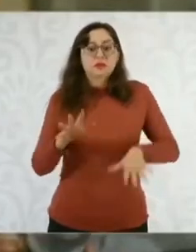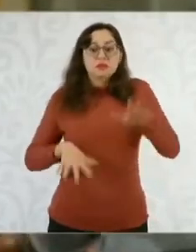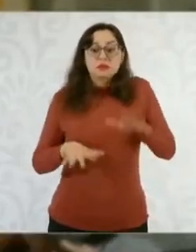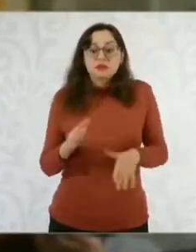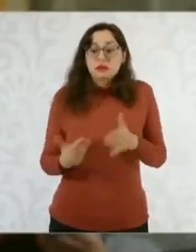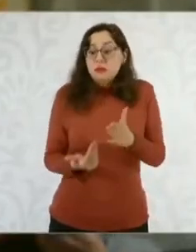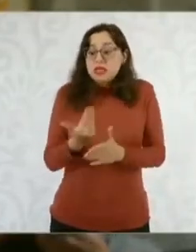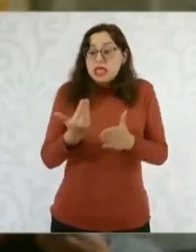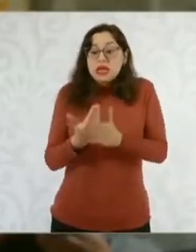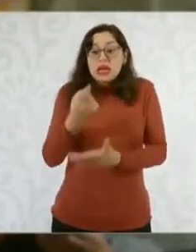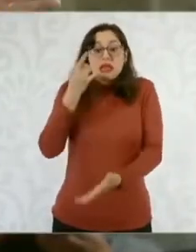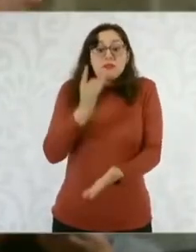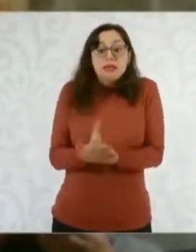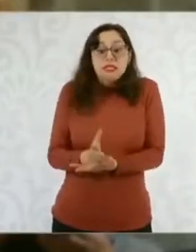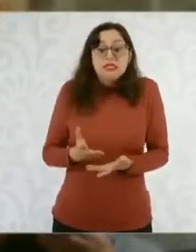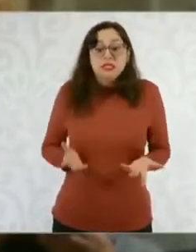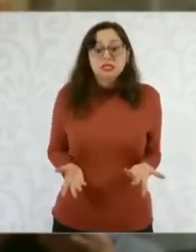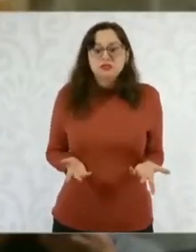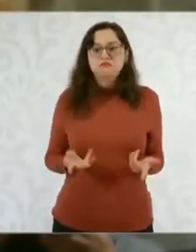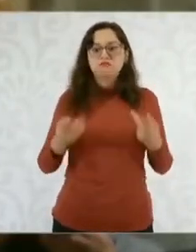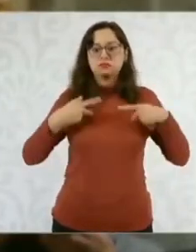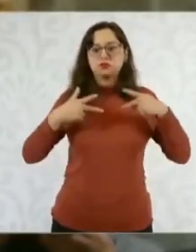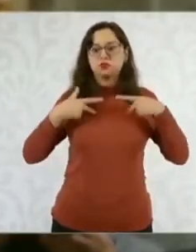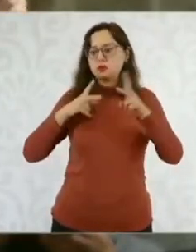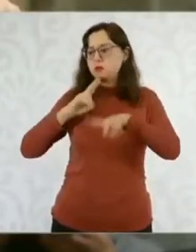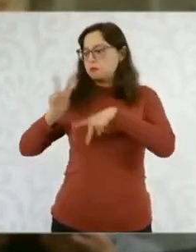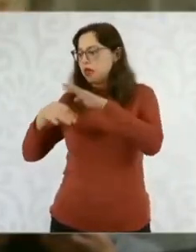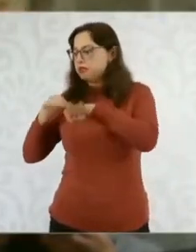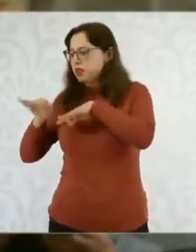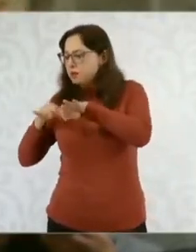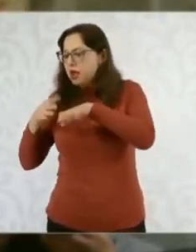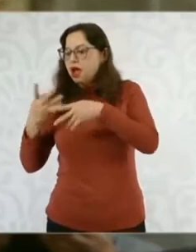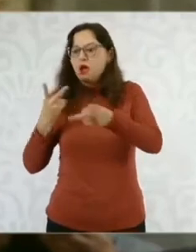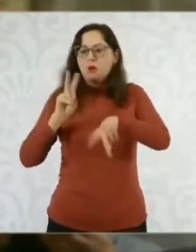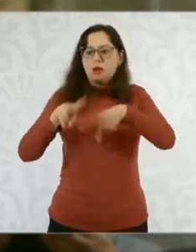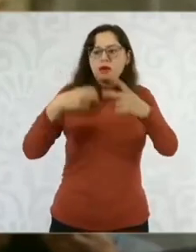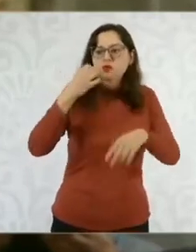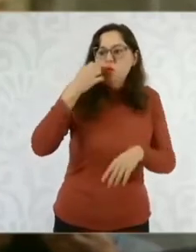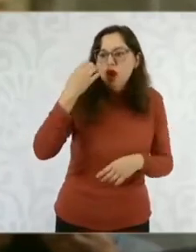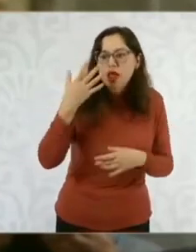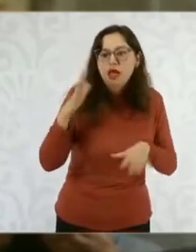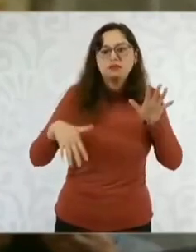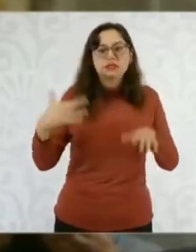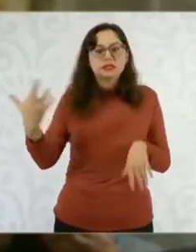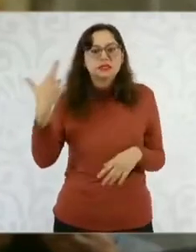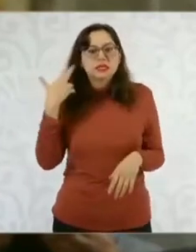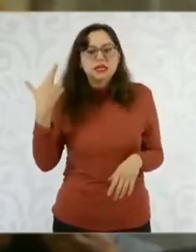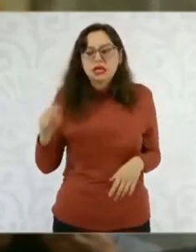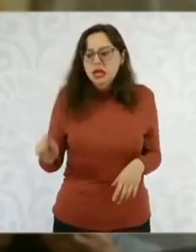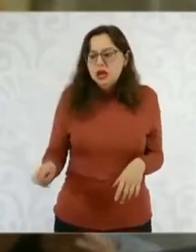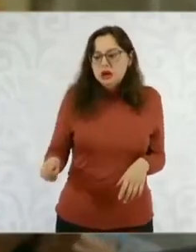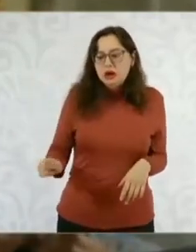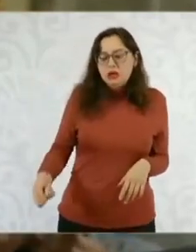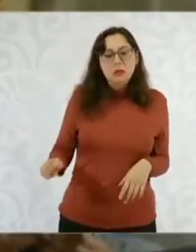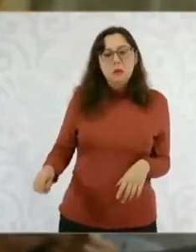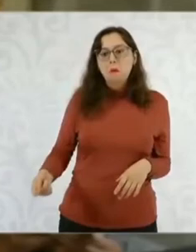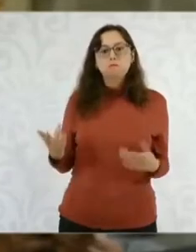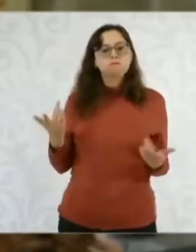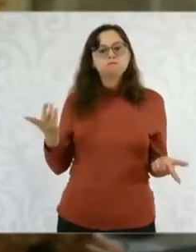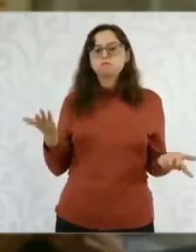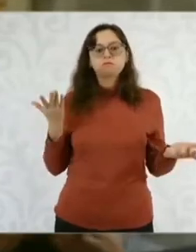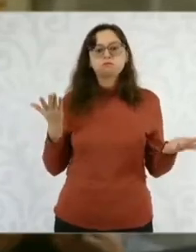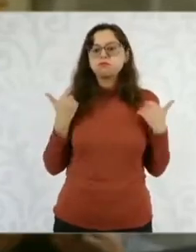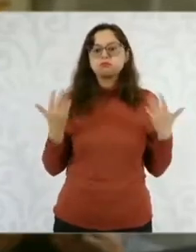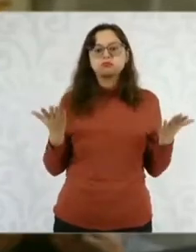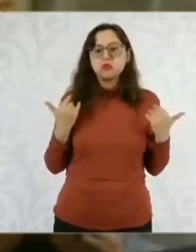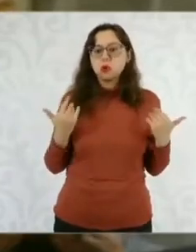la gente que va a la escuela, etcétera, quisiera tener en la radio, porque la mayoría de las estaciones de radio,